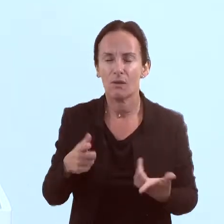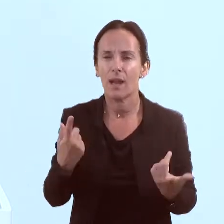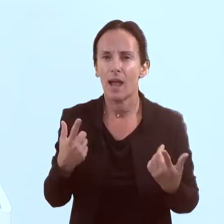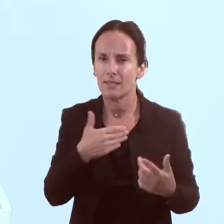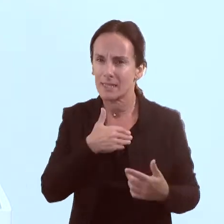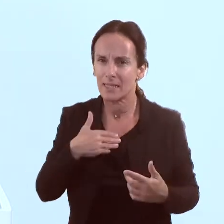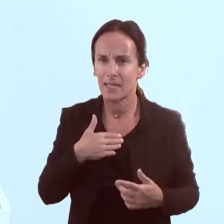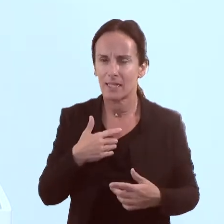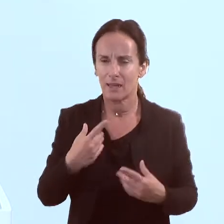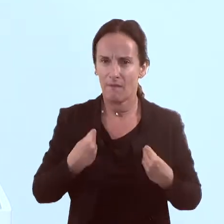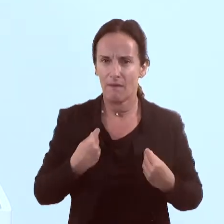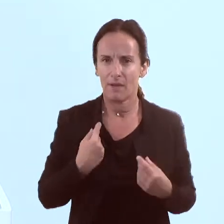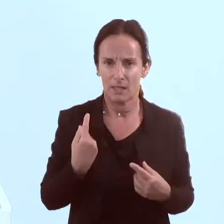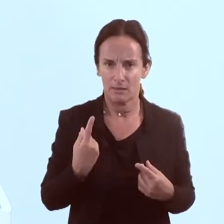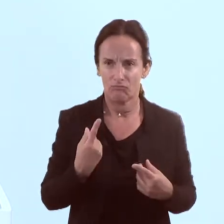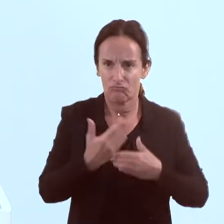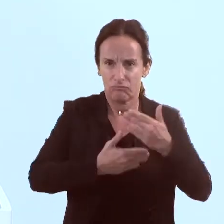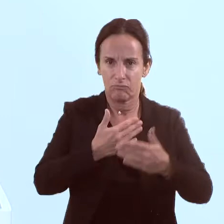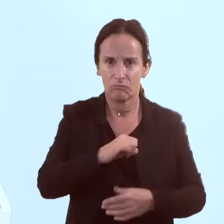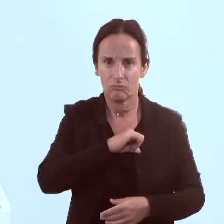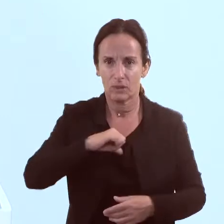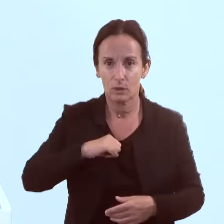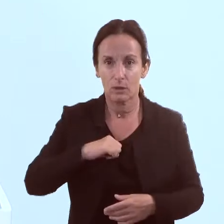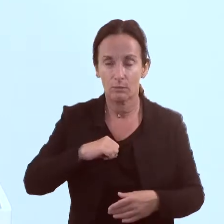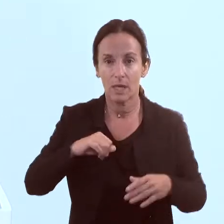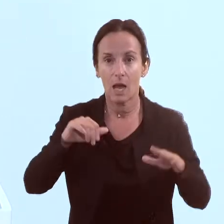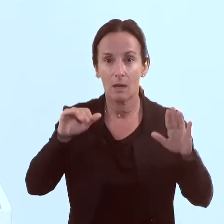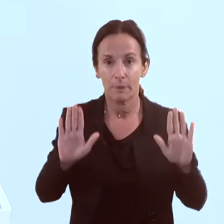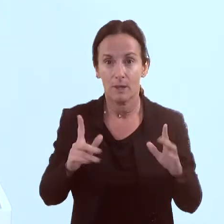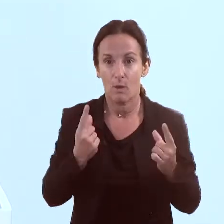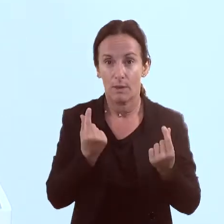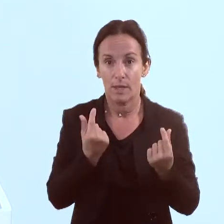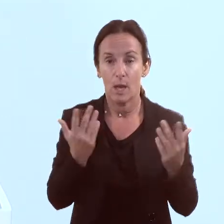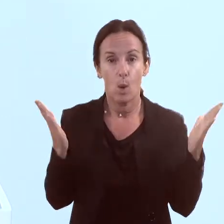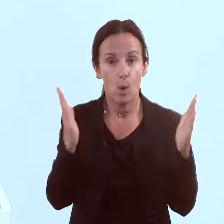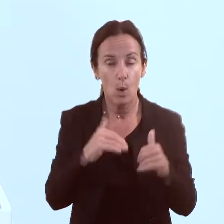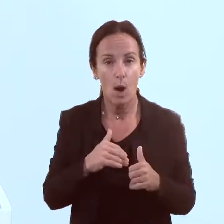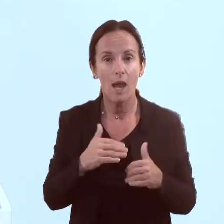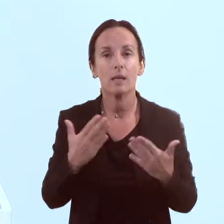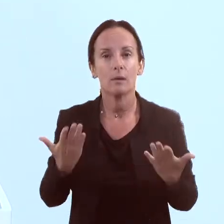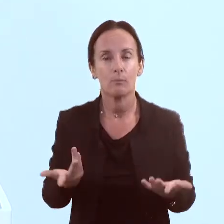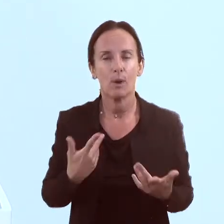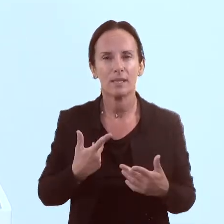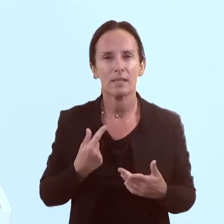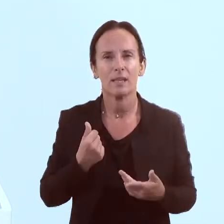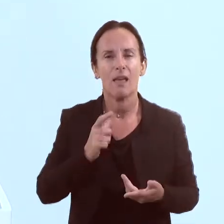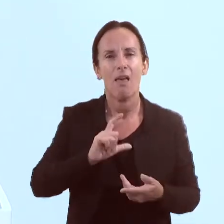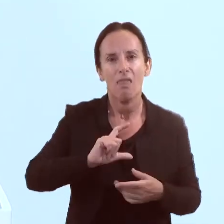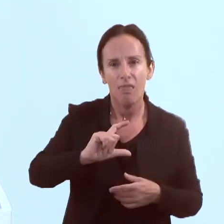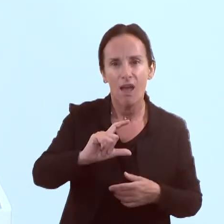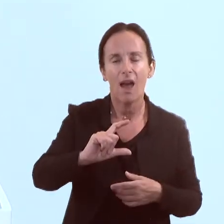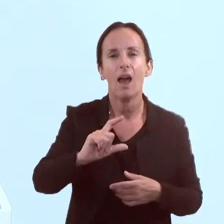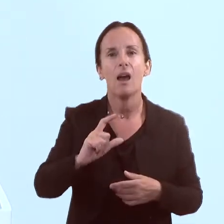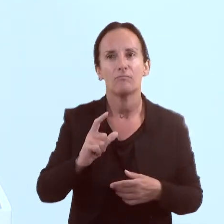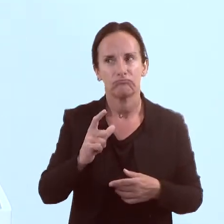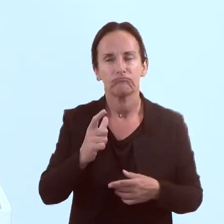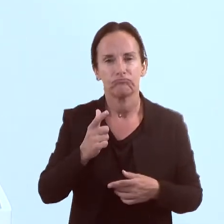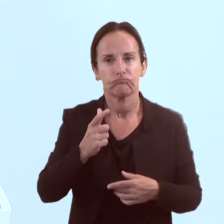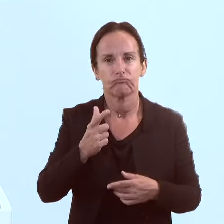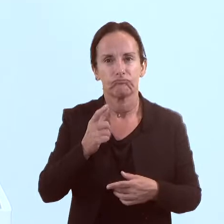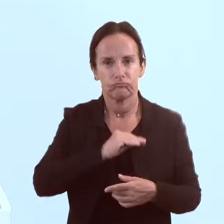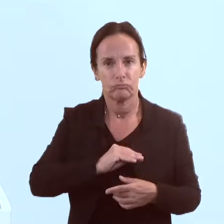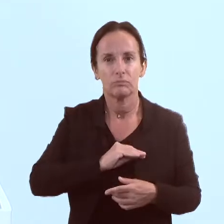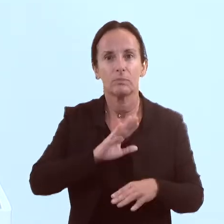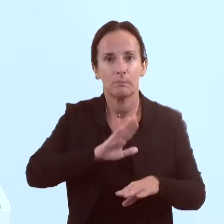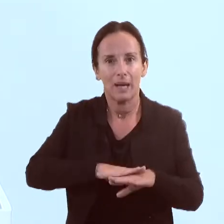que basarse necesariamente en cuestiones económicas, se trabajará en ofrecer cantidades económicas significativas que permitan a